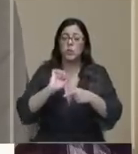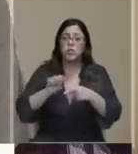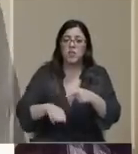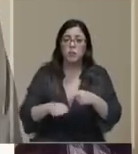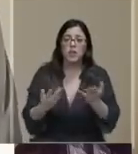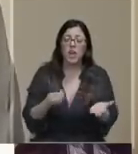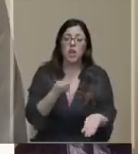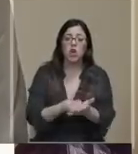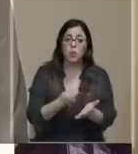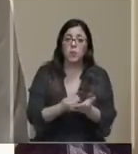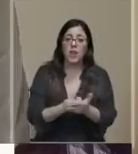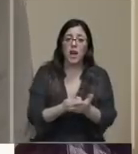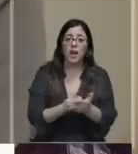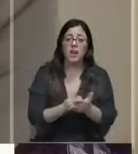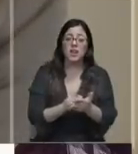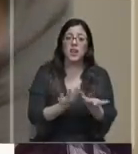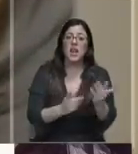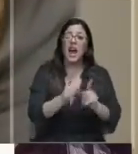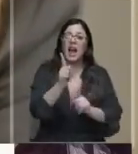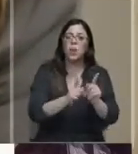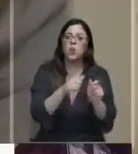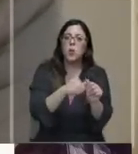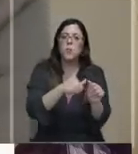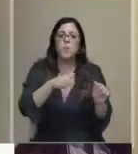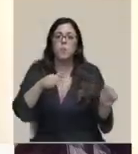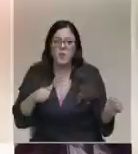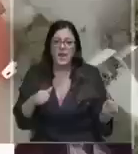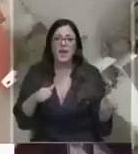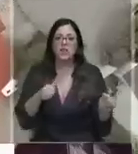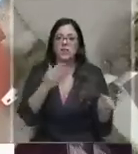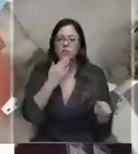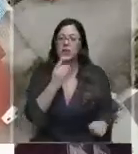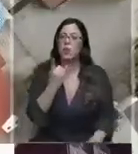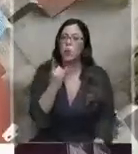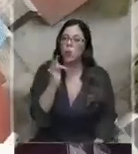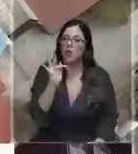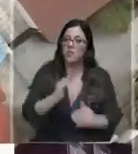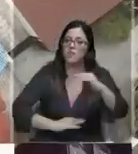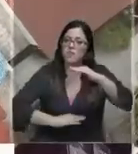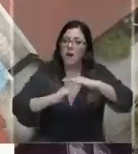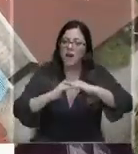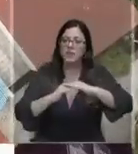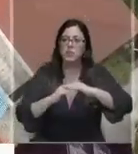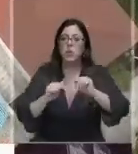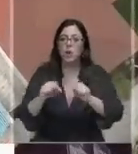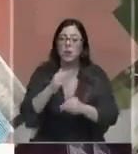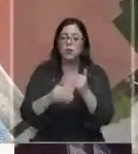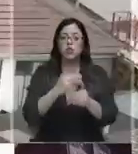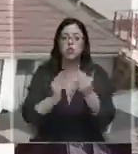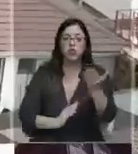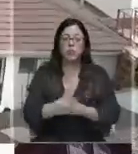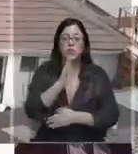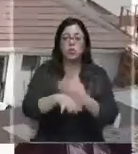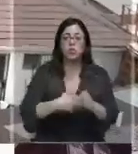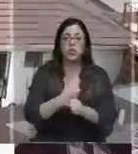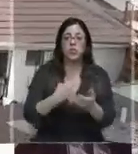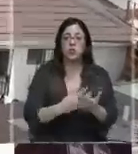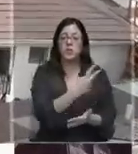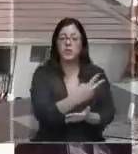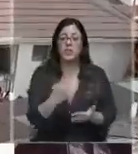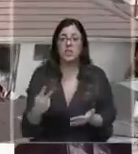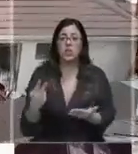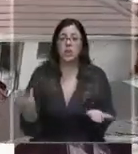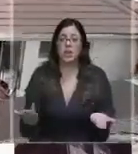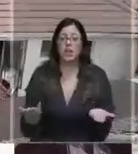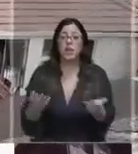comprar cierta cantidad de metros hasta cierta cantidad de UF. El proceso se inició en 2022 para adquirir por parte